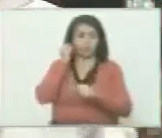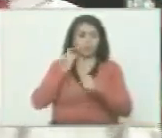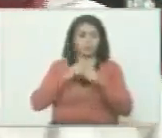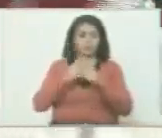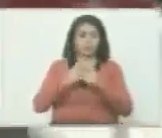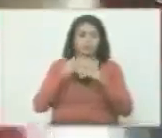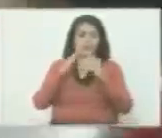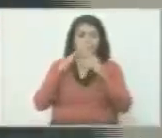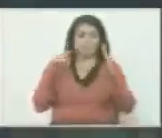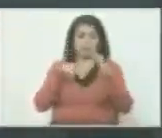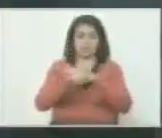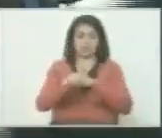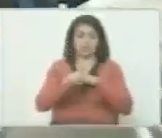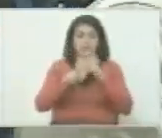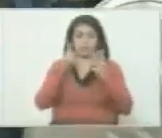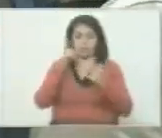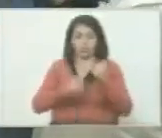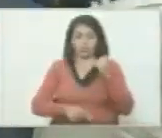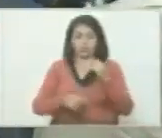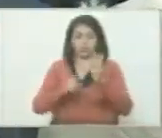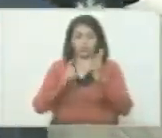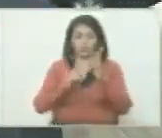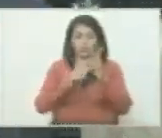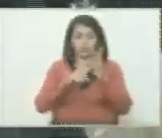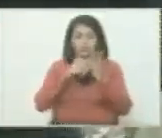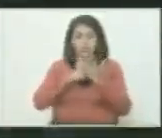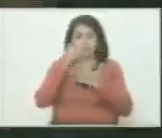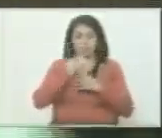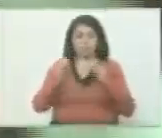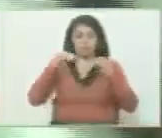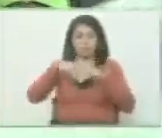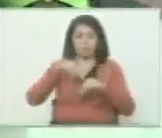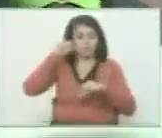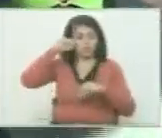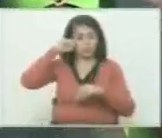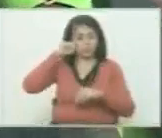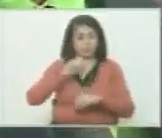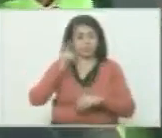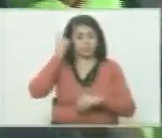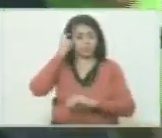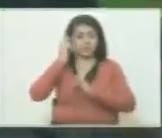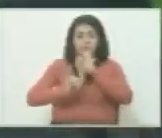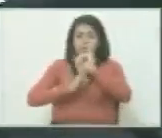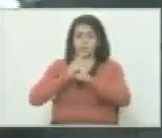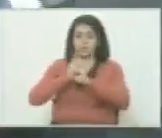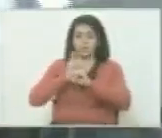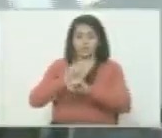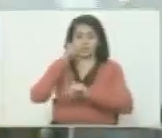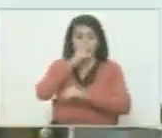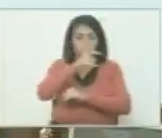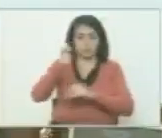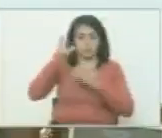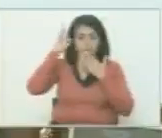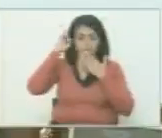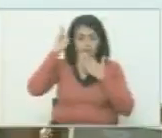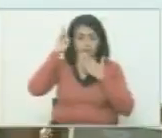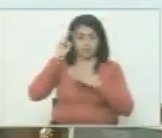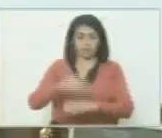a domicilio. Y por último, el proyecto de acuerdo en conmemoración al Día Internacional de los